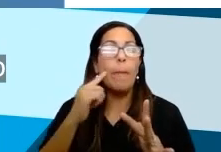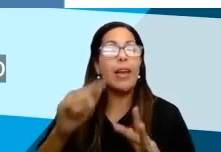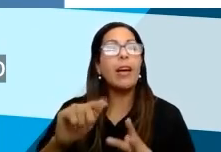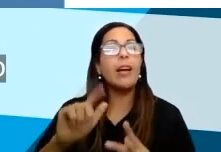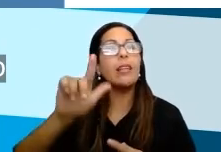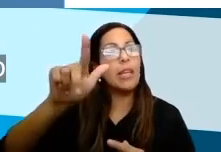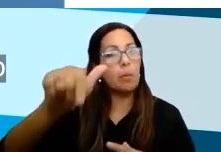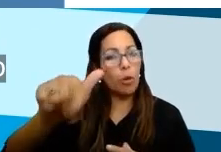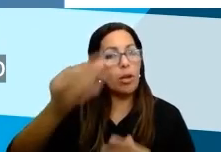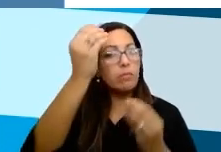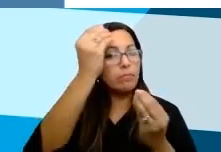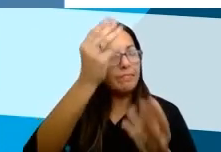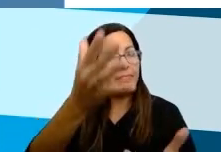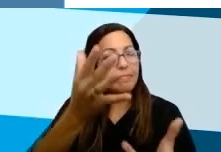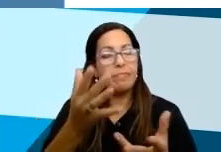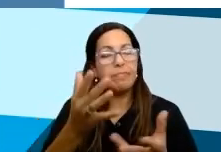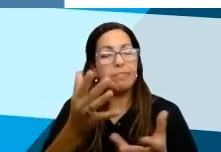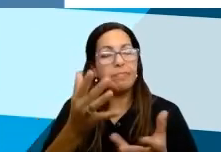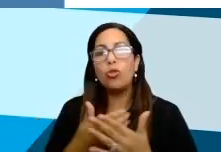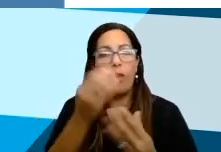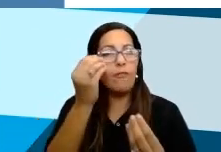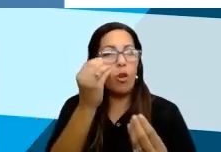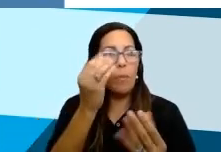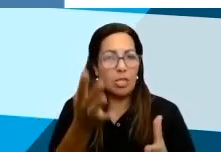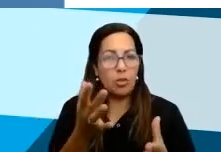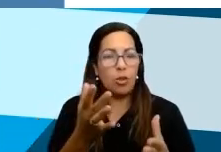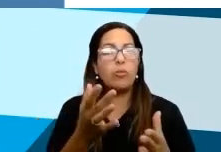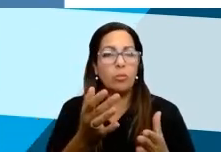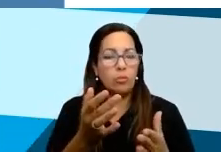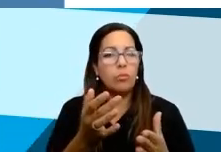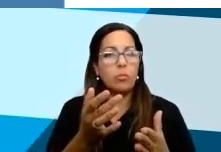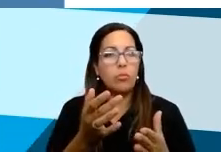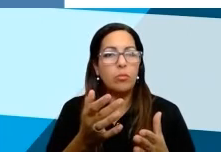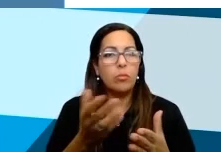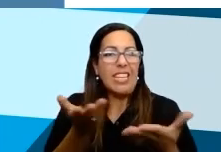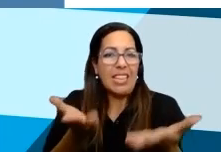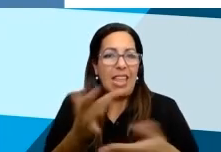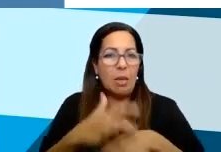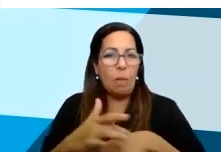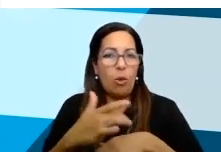eventualmente de toda información relativa a las adquisiciones.